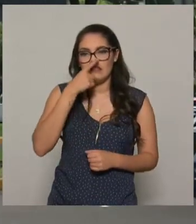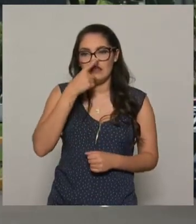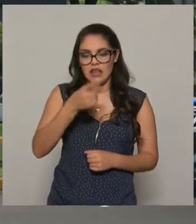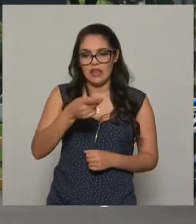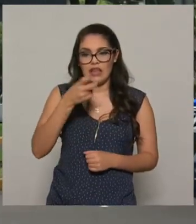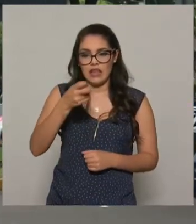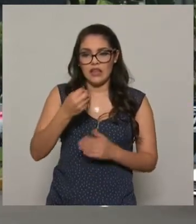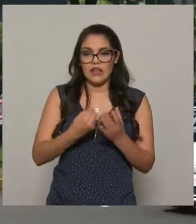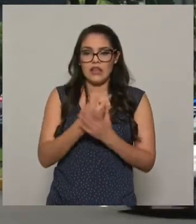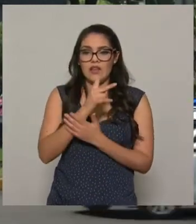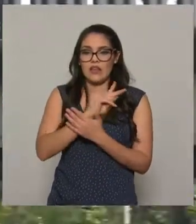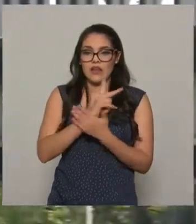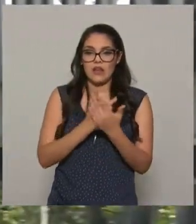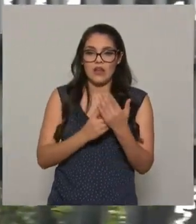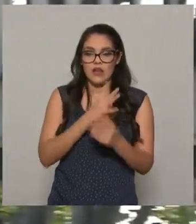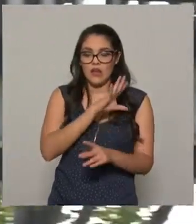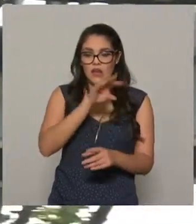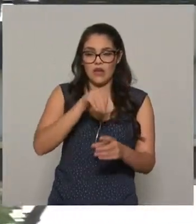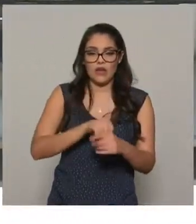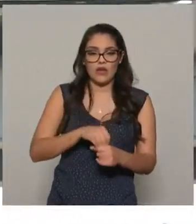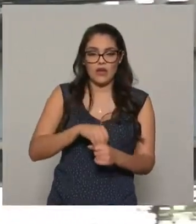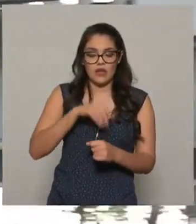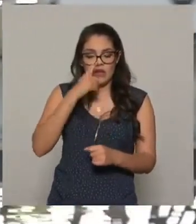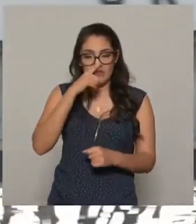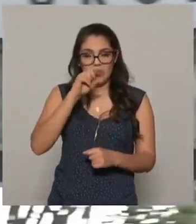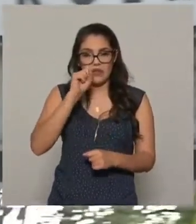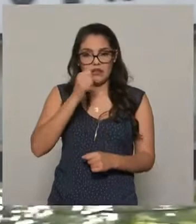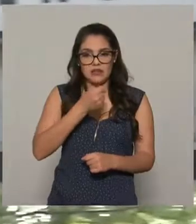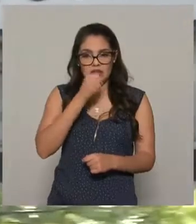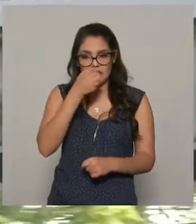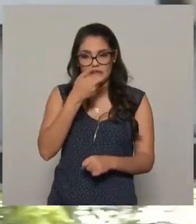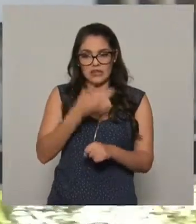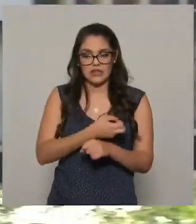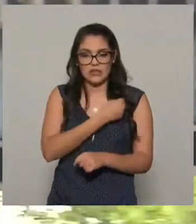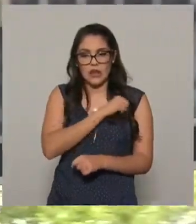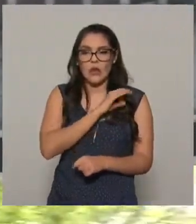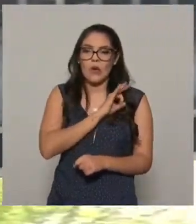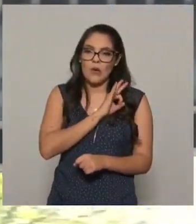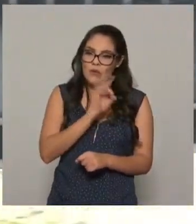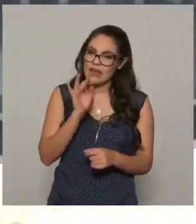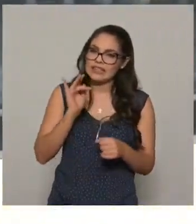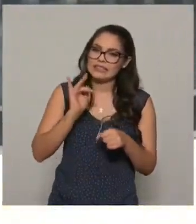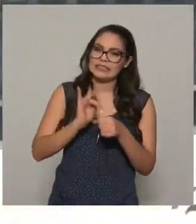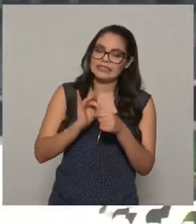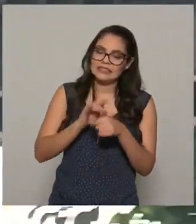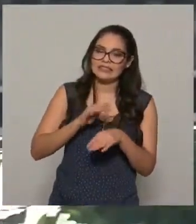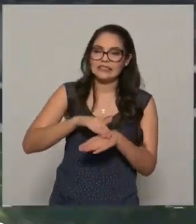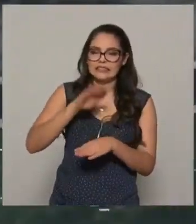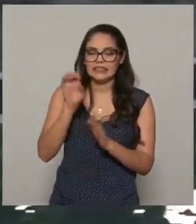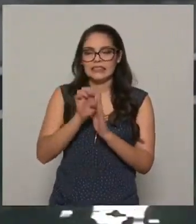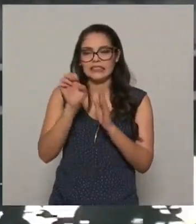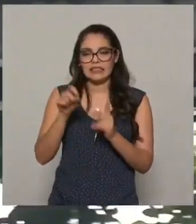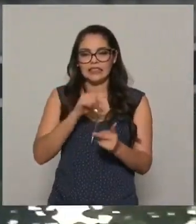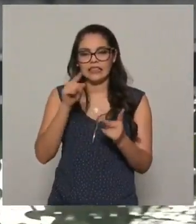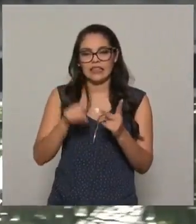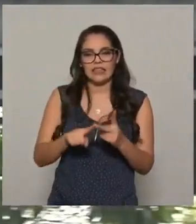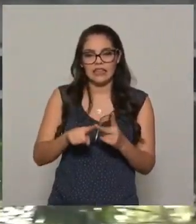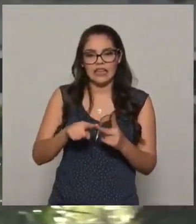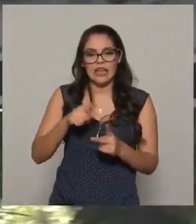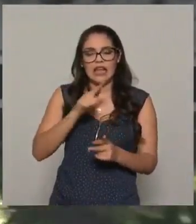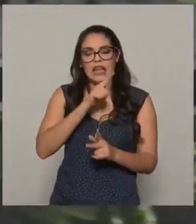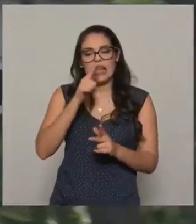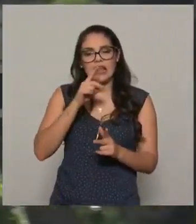este programa no se integraron autoridades de la Secretaría de Salud que podrían haber aportado mucho, no se integró, por ejemplo, al Poder